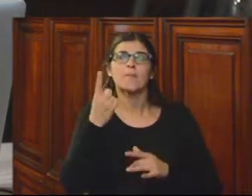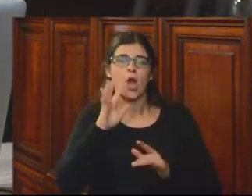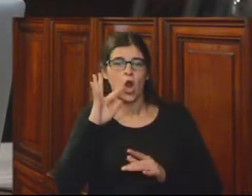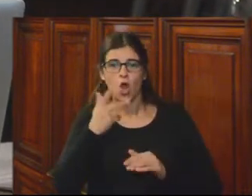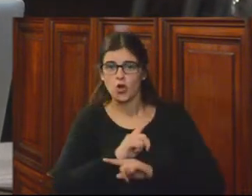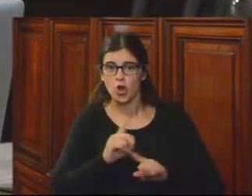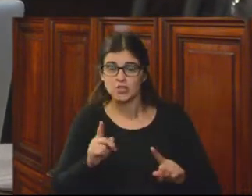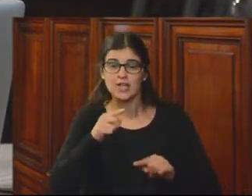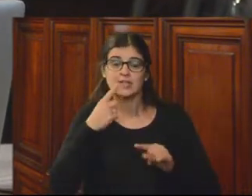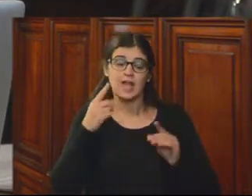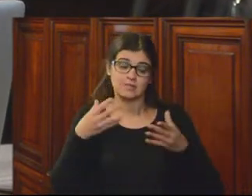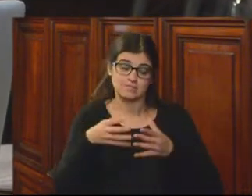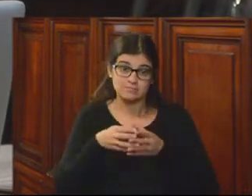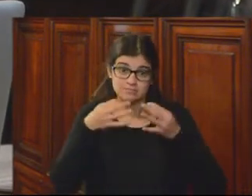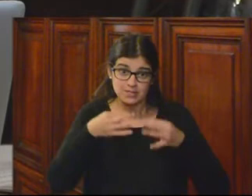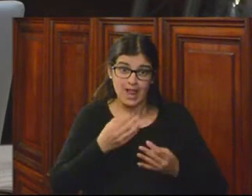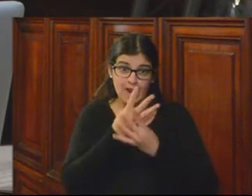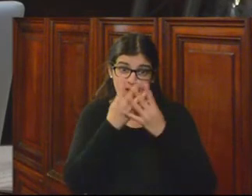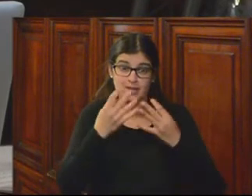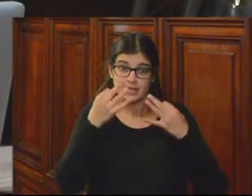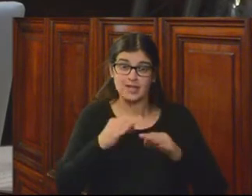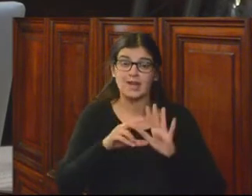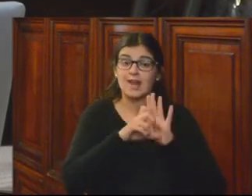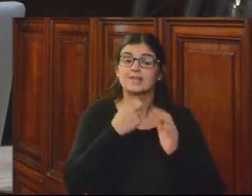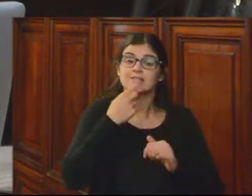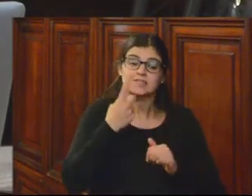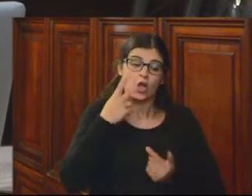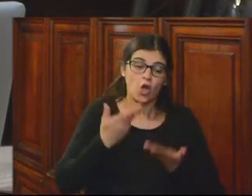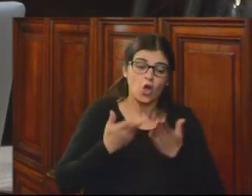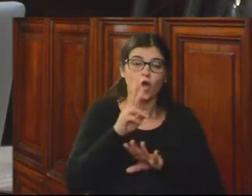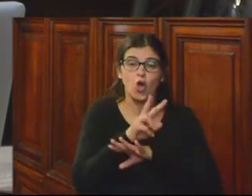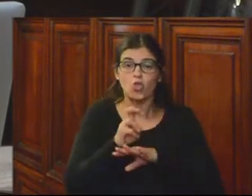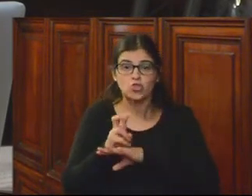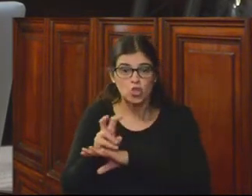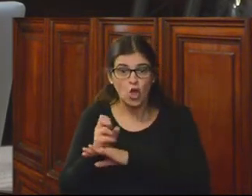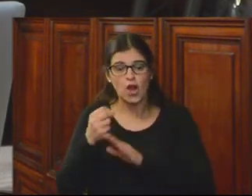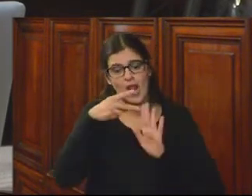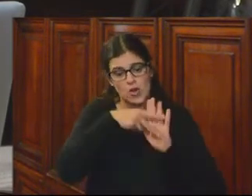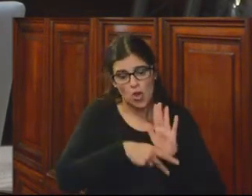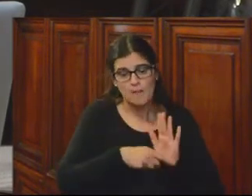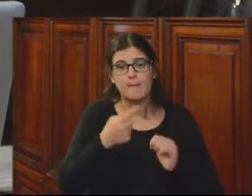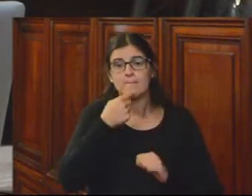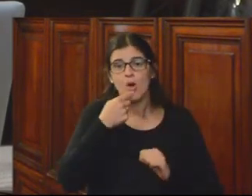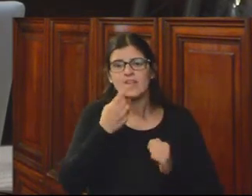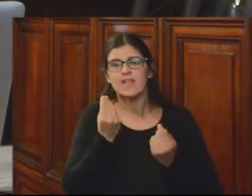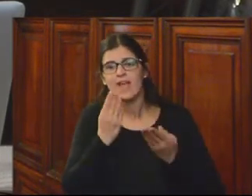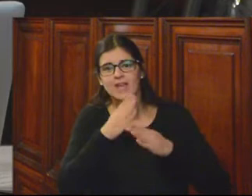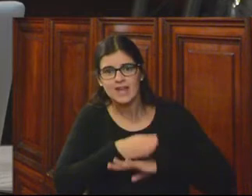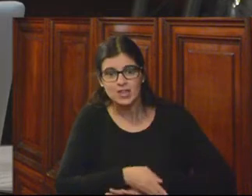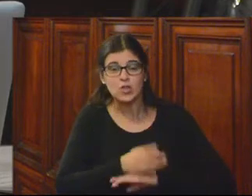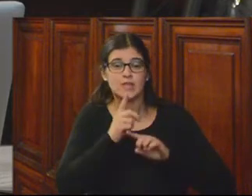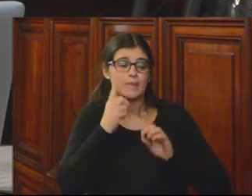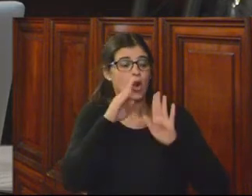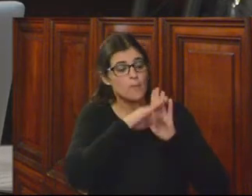Ley Orgánica de Educación asigna al Ejecutivo competencias en el control de las normas de gobierno, de las políticas de ingreso y de los programas